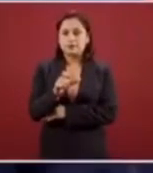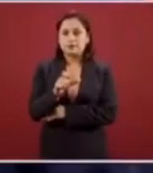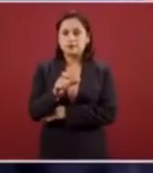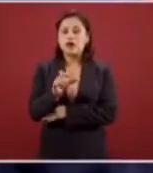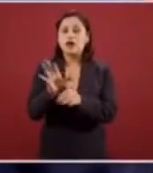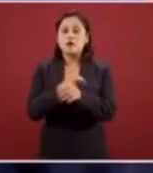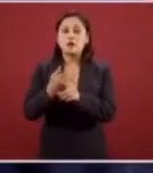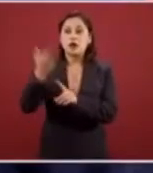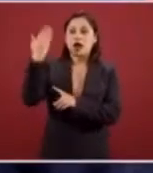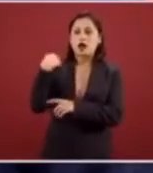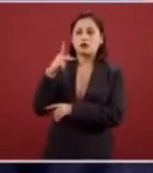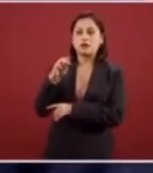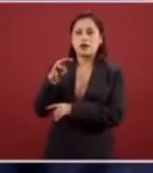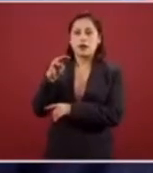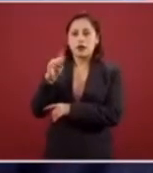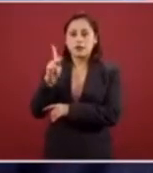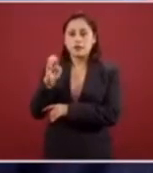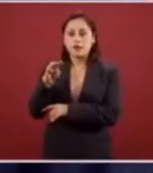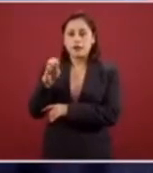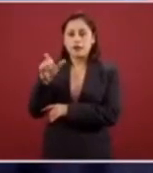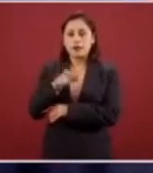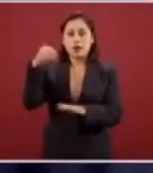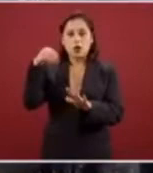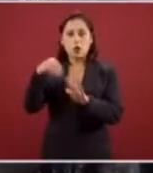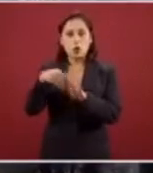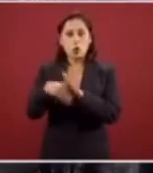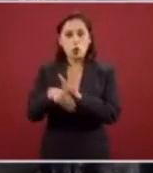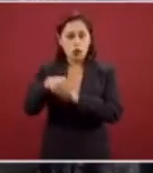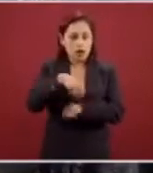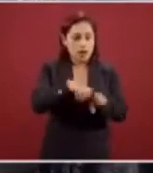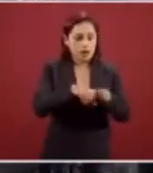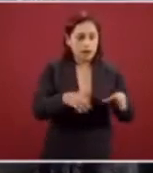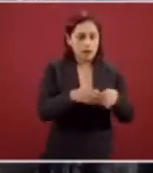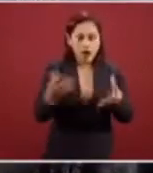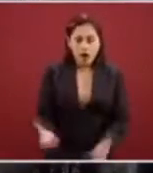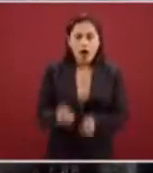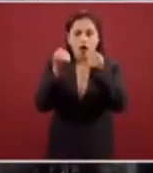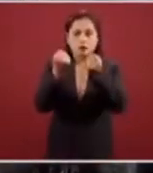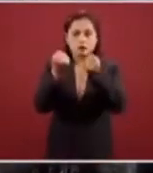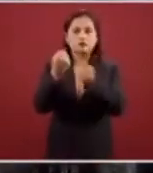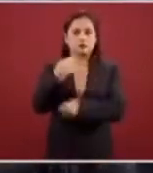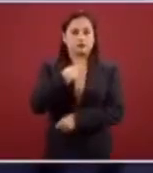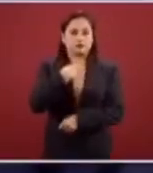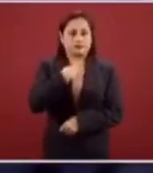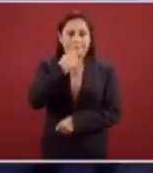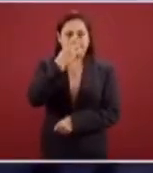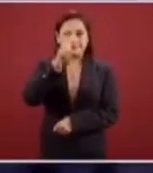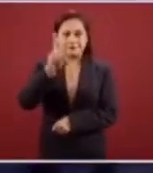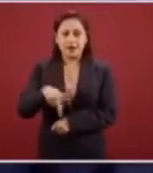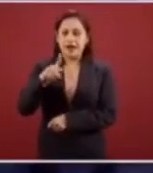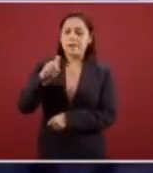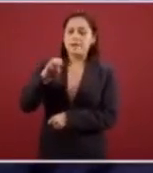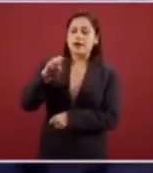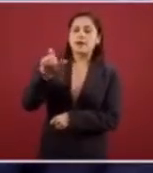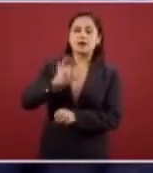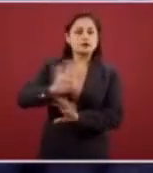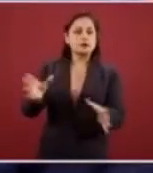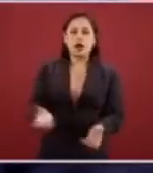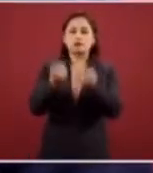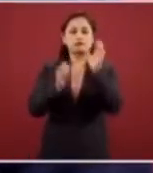la crisis en que estaba. Ya puedo decir, se logró sacar a Pemex de la crisis. No